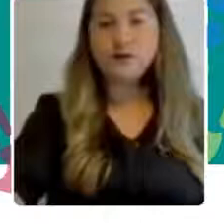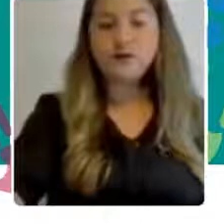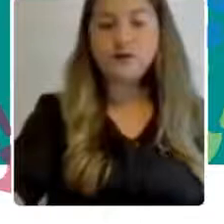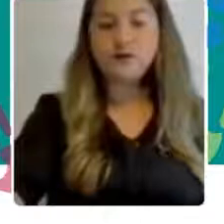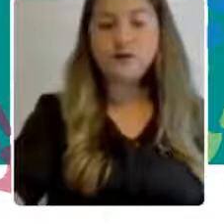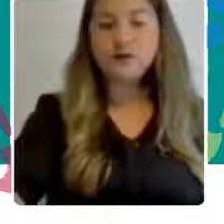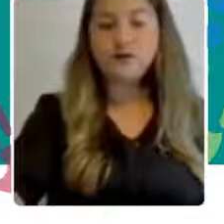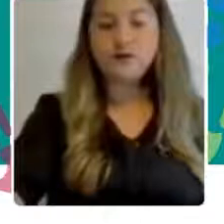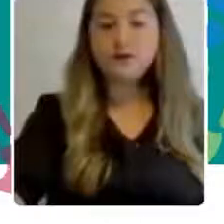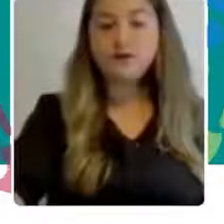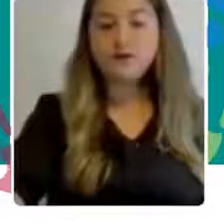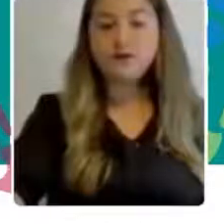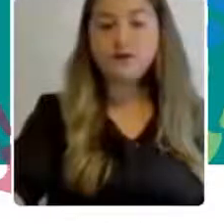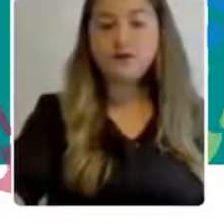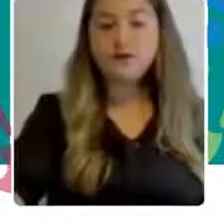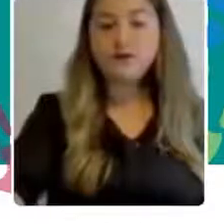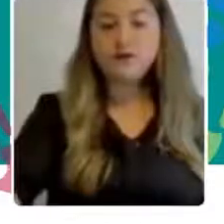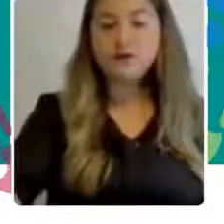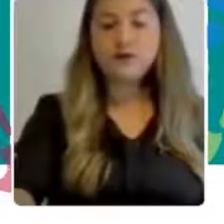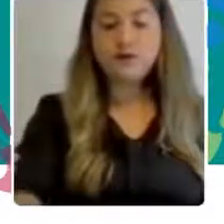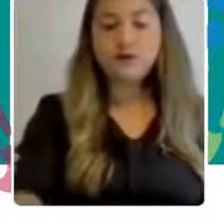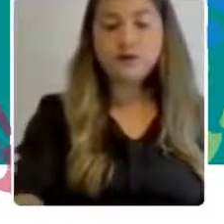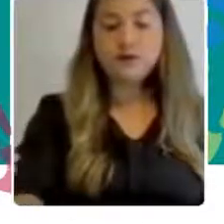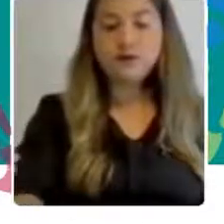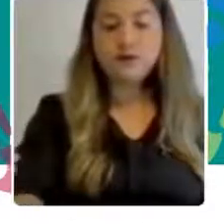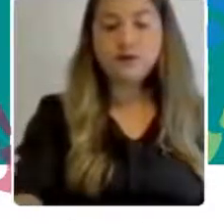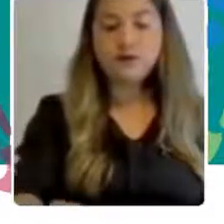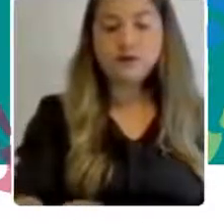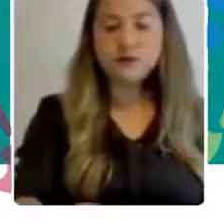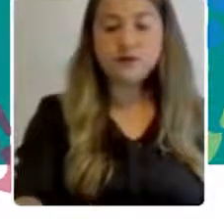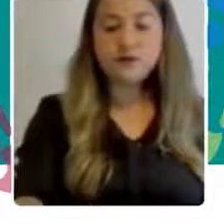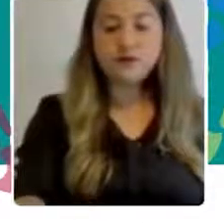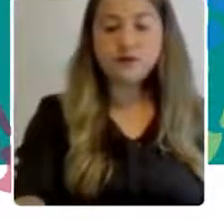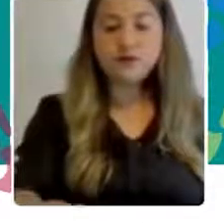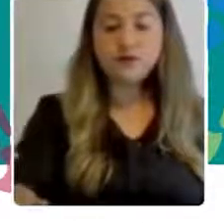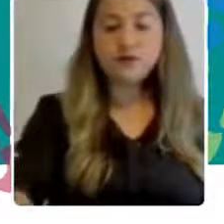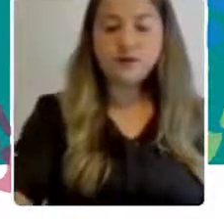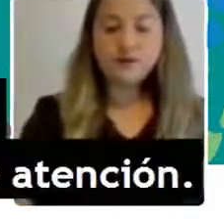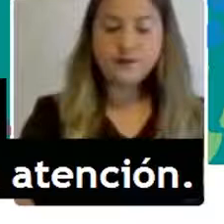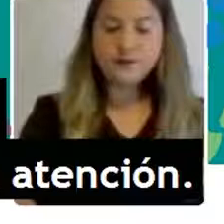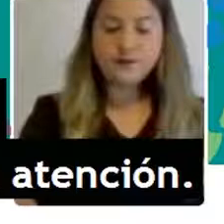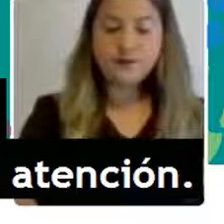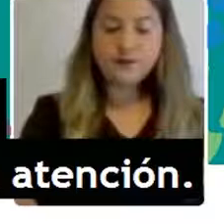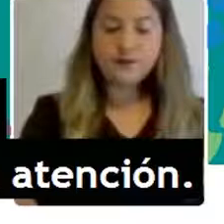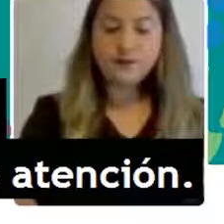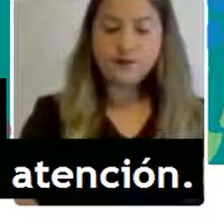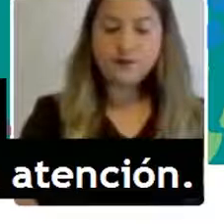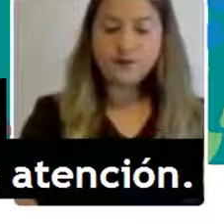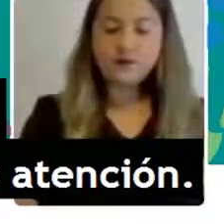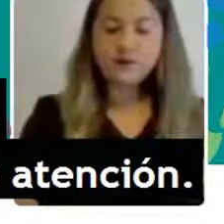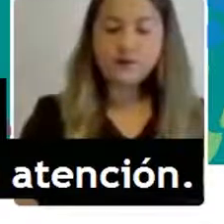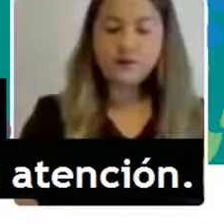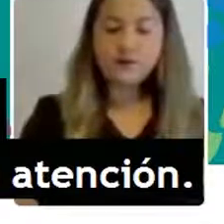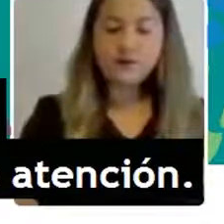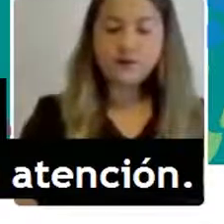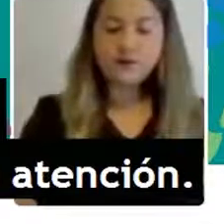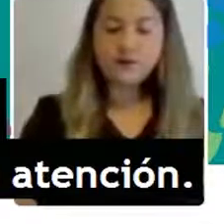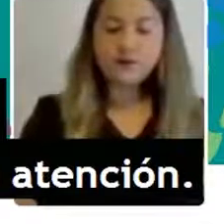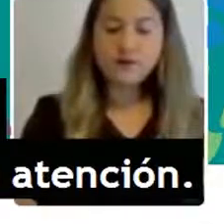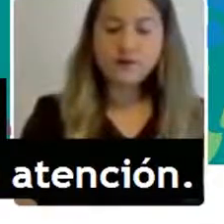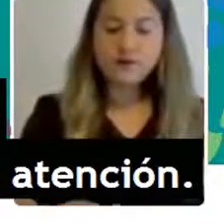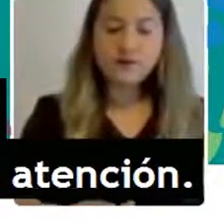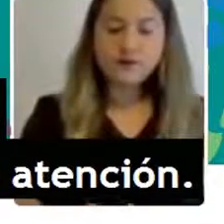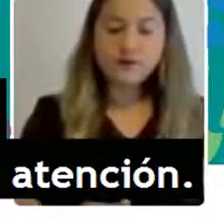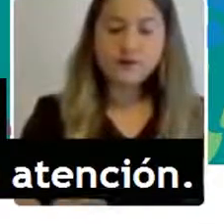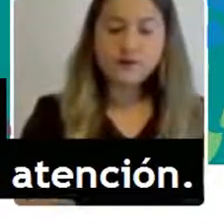equipos clínicos especializados o multidisciplinarios y que no se encuentran disponibles en